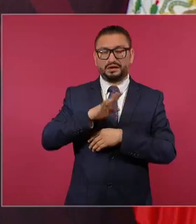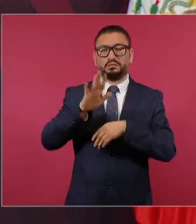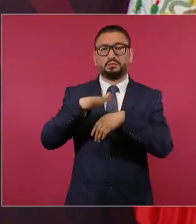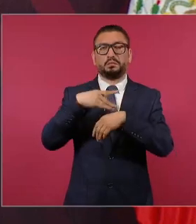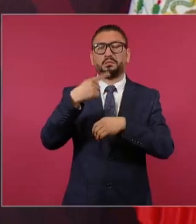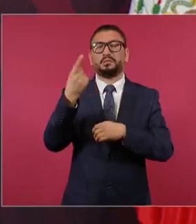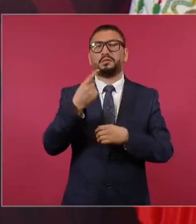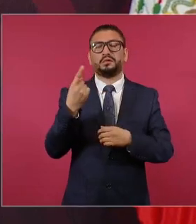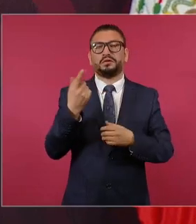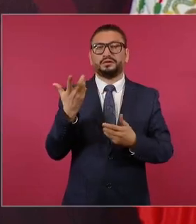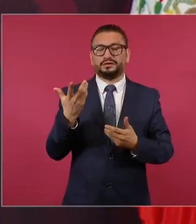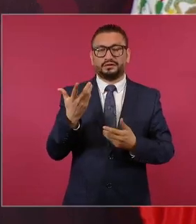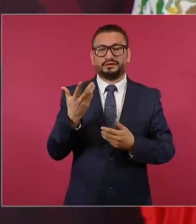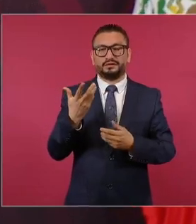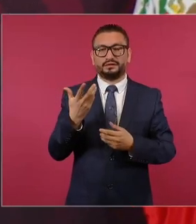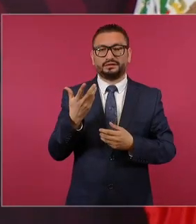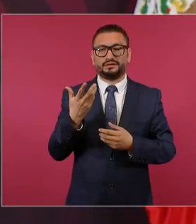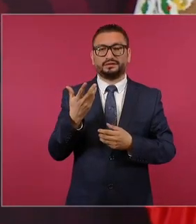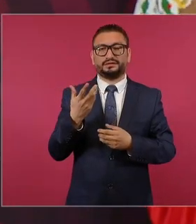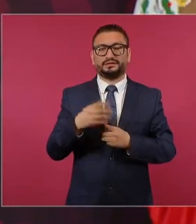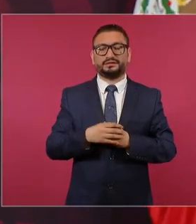porque